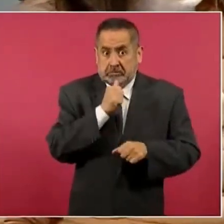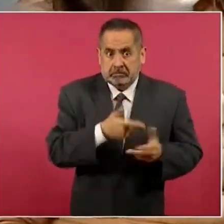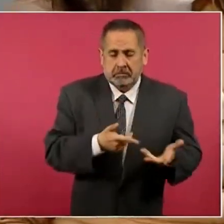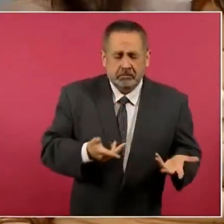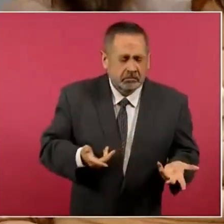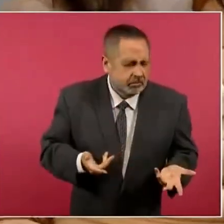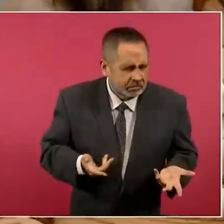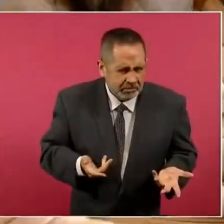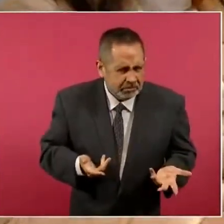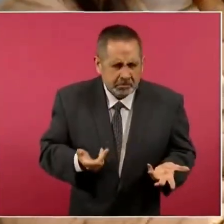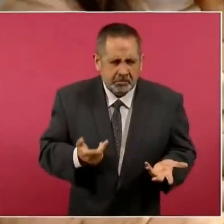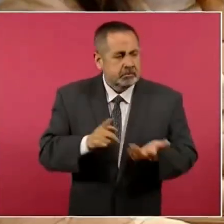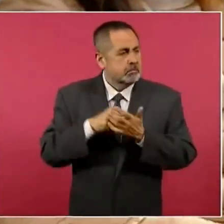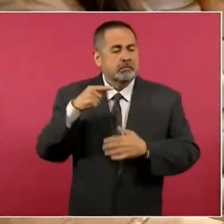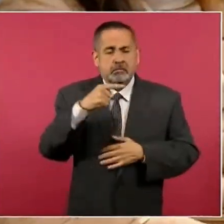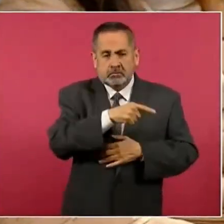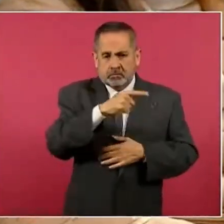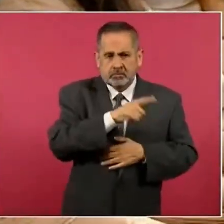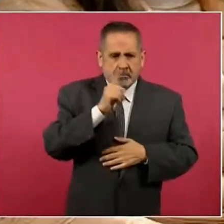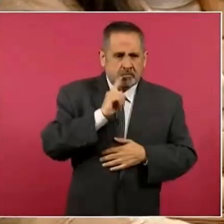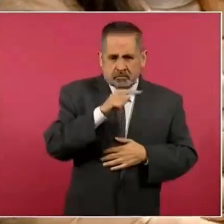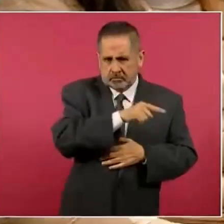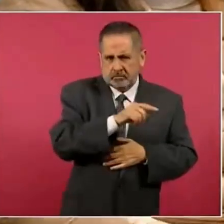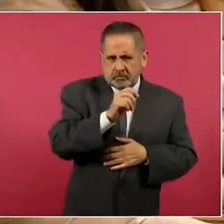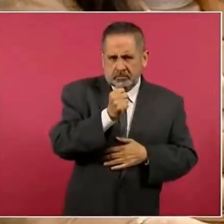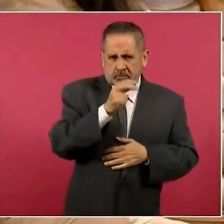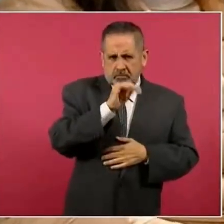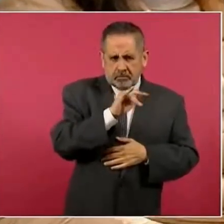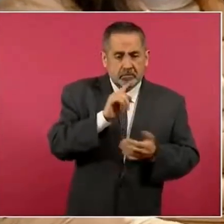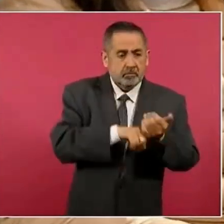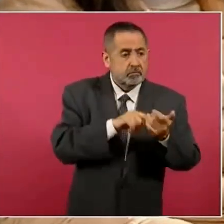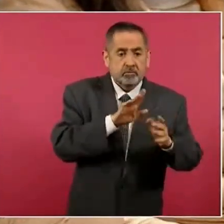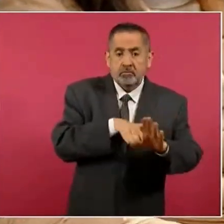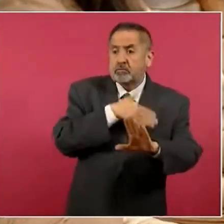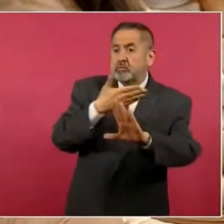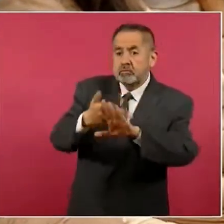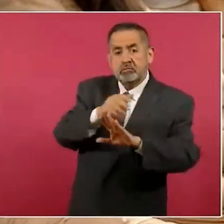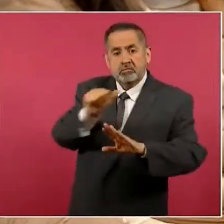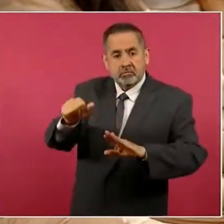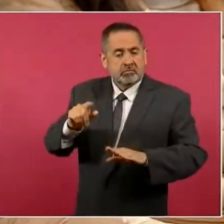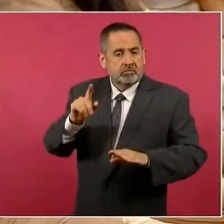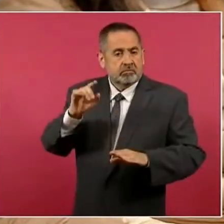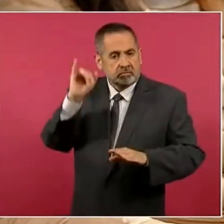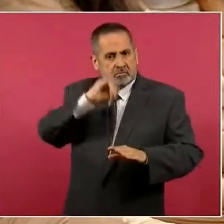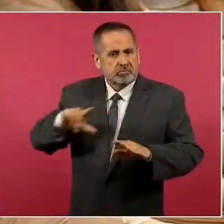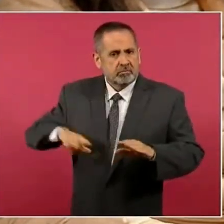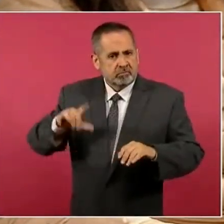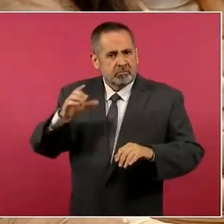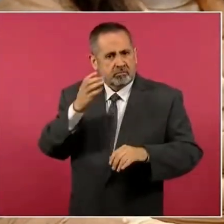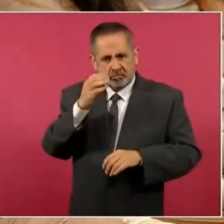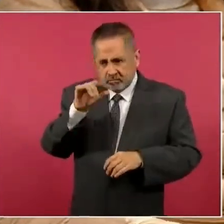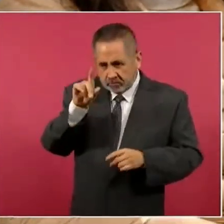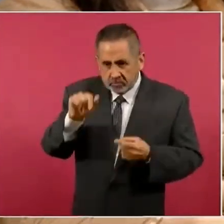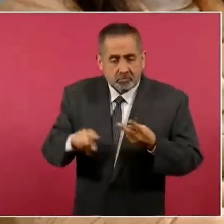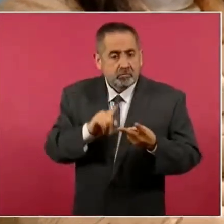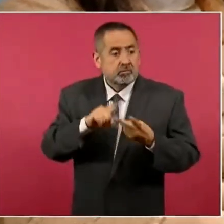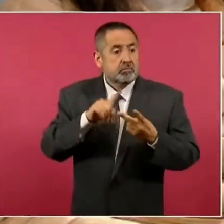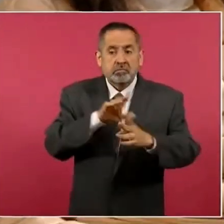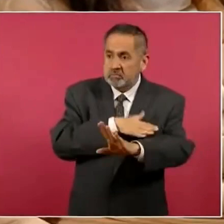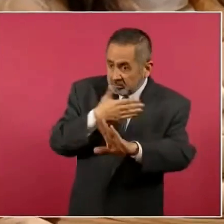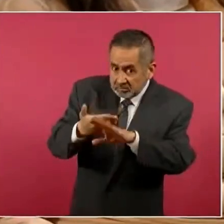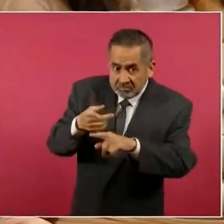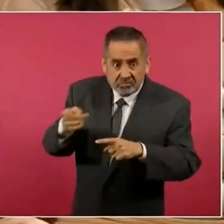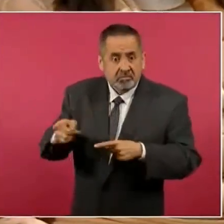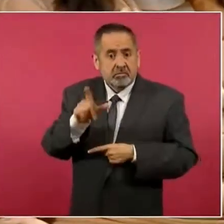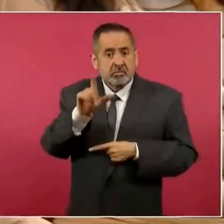Es una funcionaria que lo mismo ha atacado a la jefa de gobierno Claudia Sheinbaum, a la secretaria del Trabajo